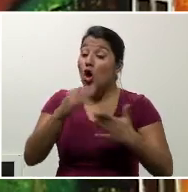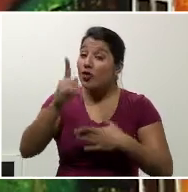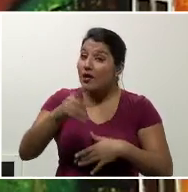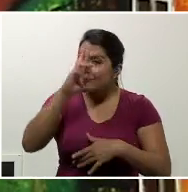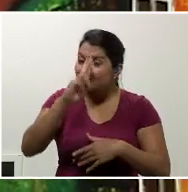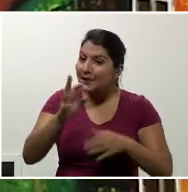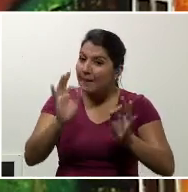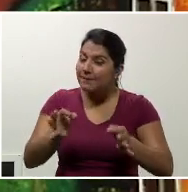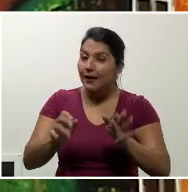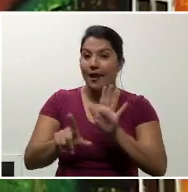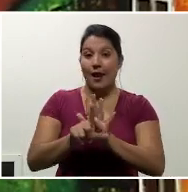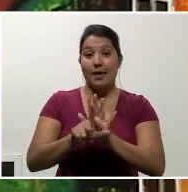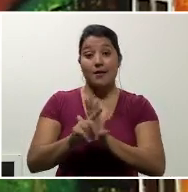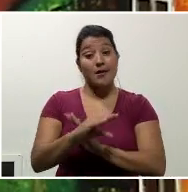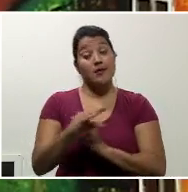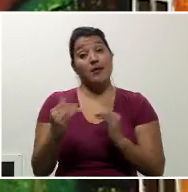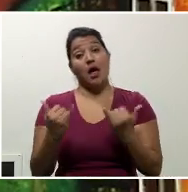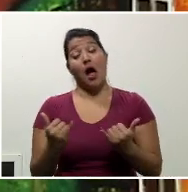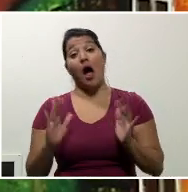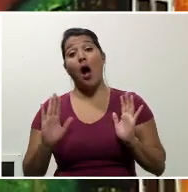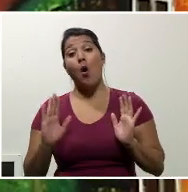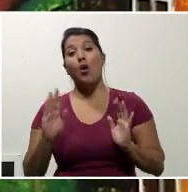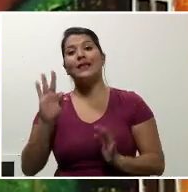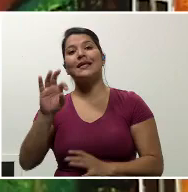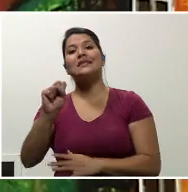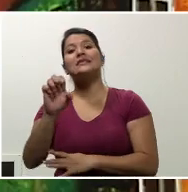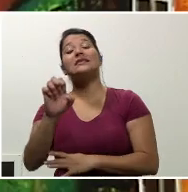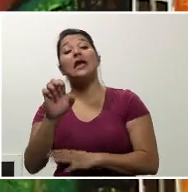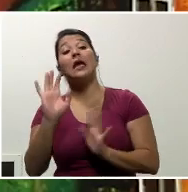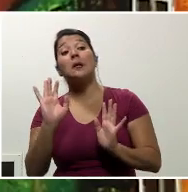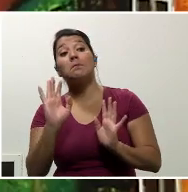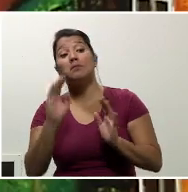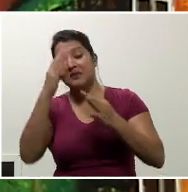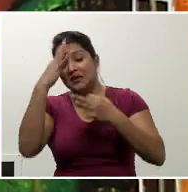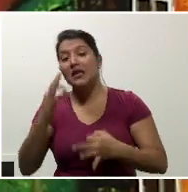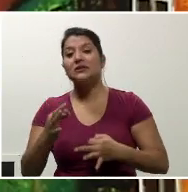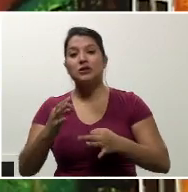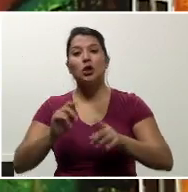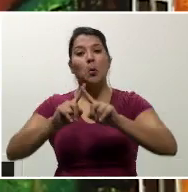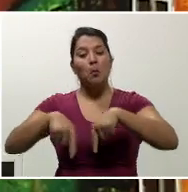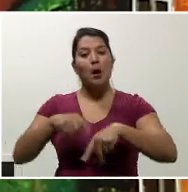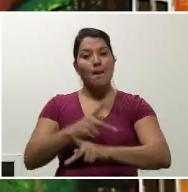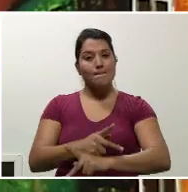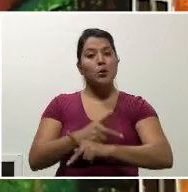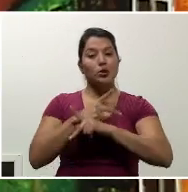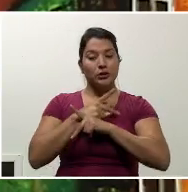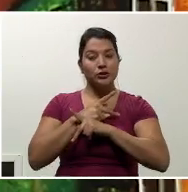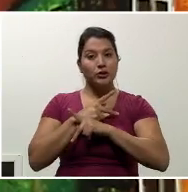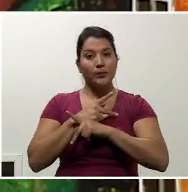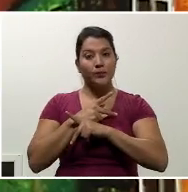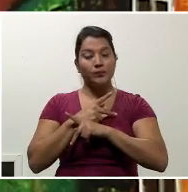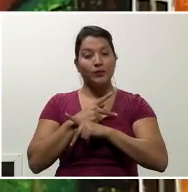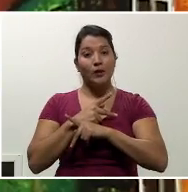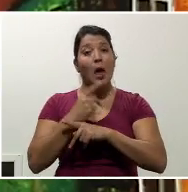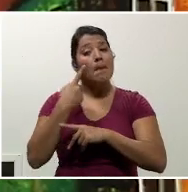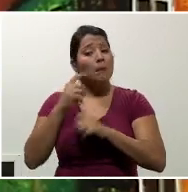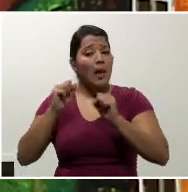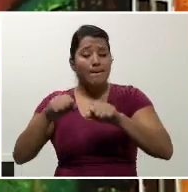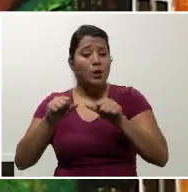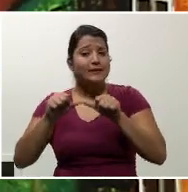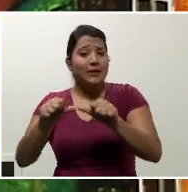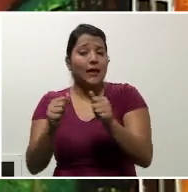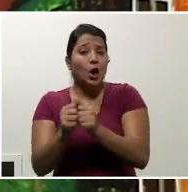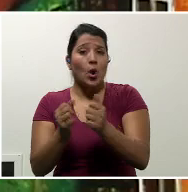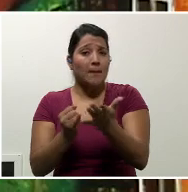la decisión de solicitar el levantamiento de la inmunidad, dado que la protege en virtud de su condición de ministra, para continuar con